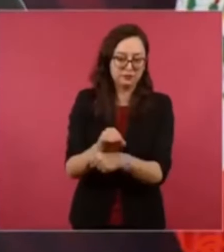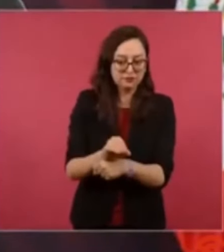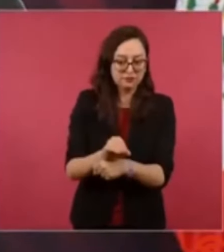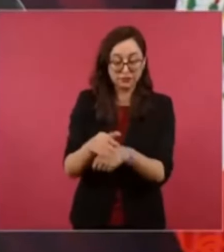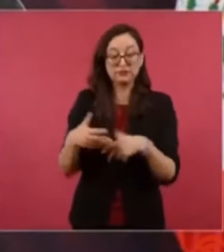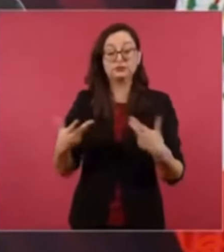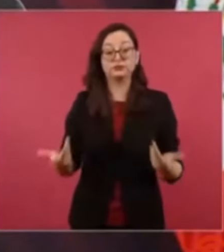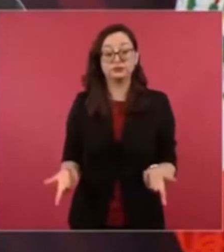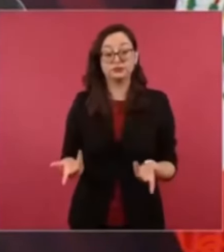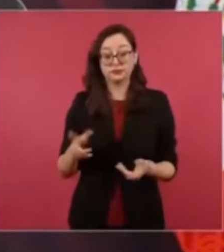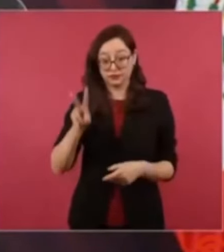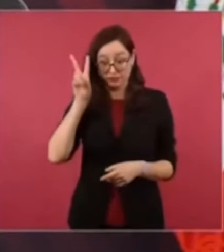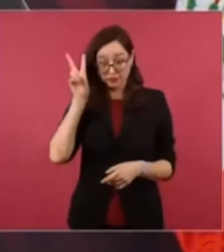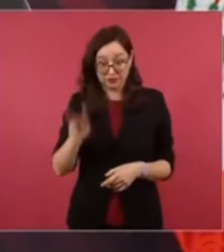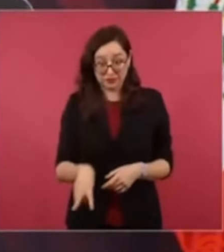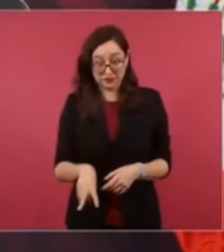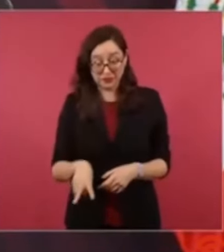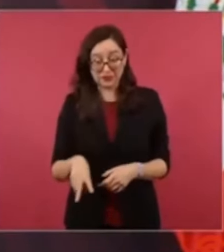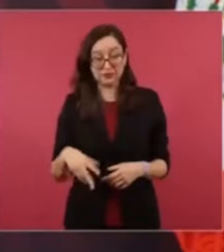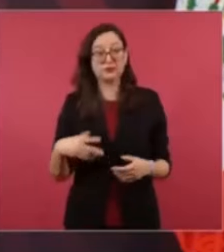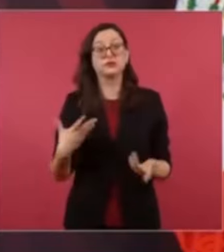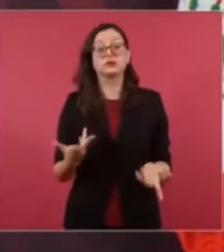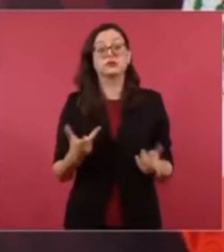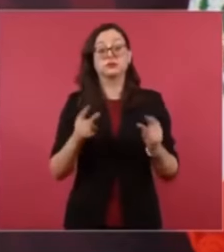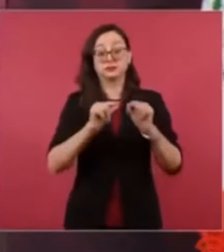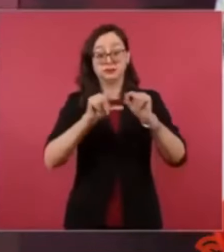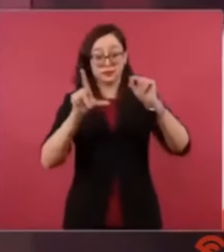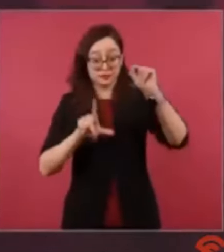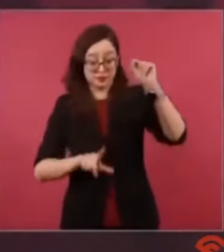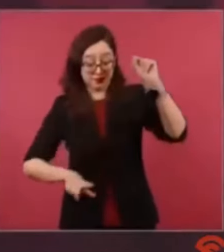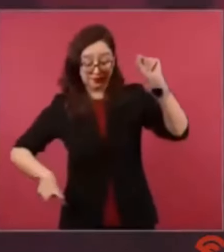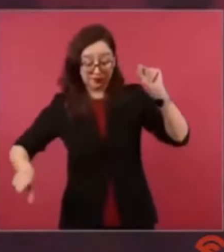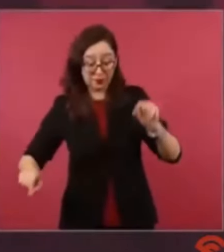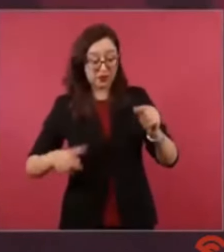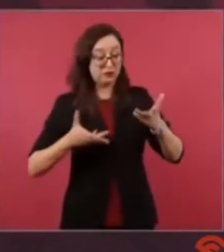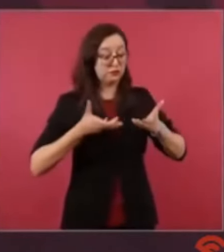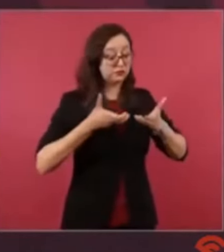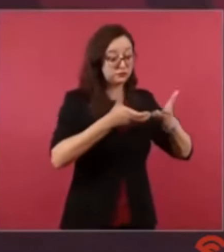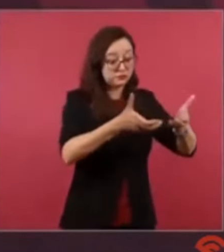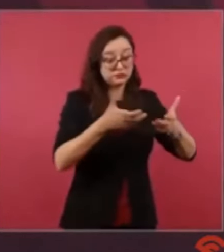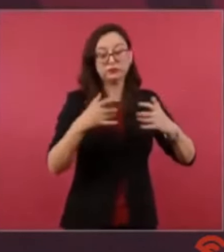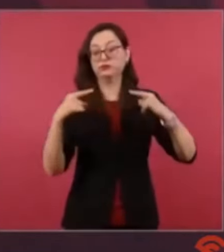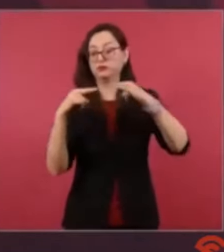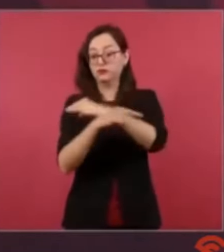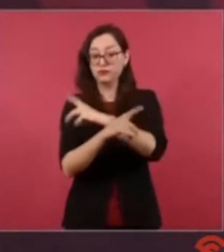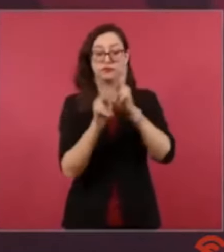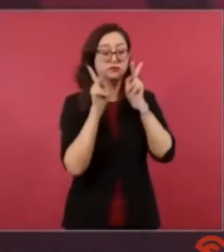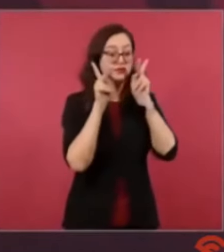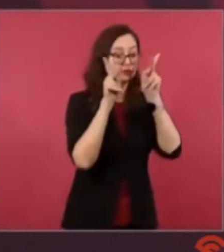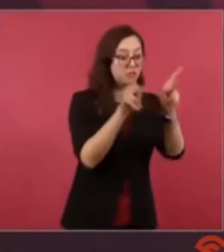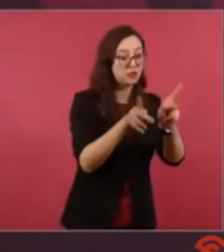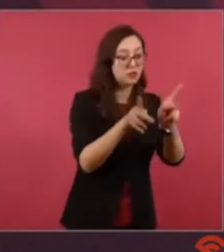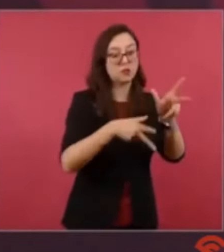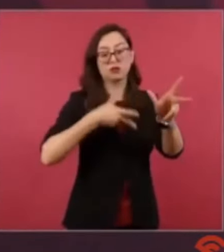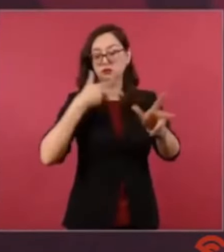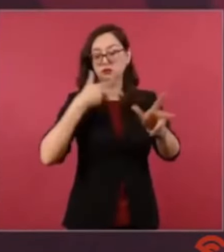se haya hecho en la historia de México. Es más, todos los pasos de fauna que se han hecho en México